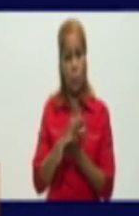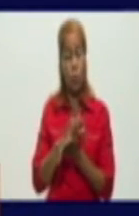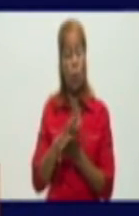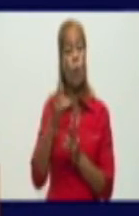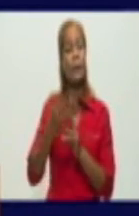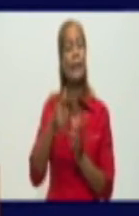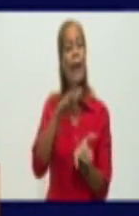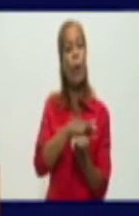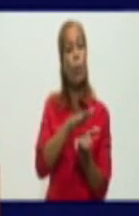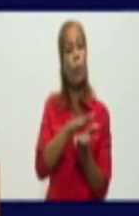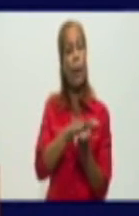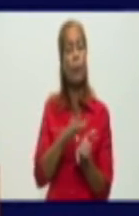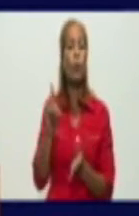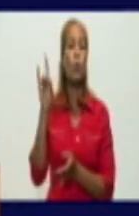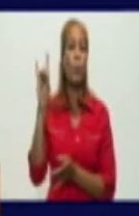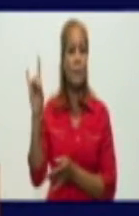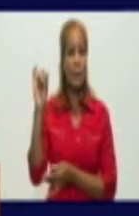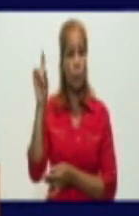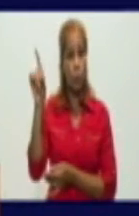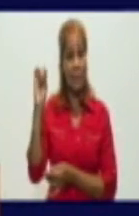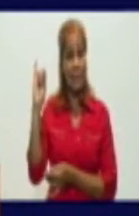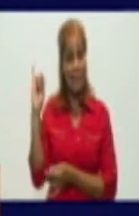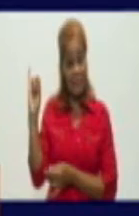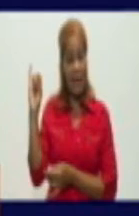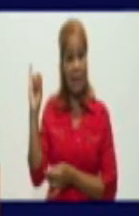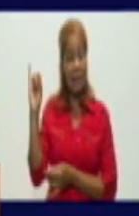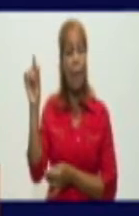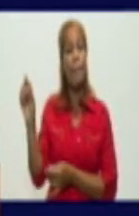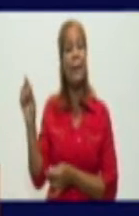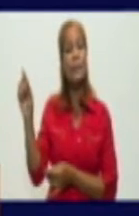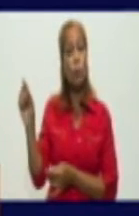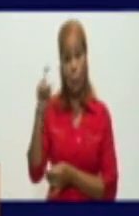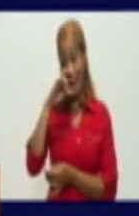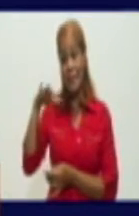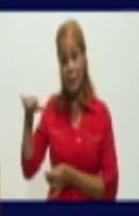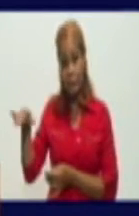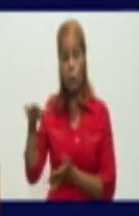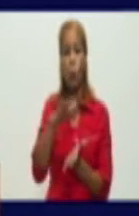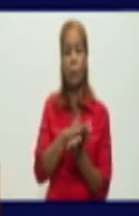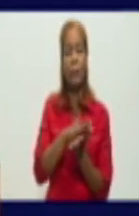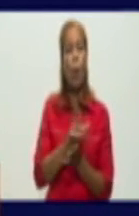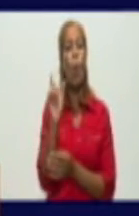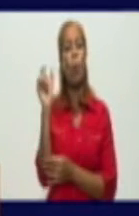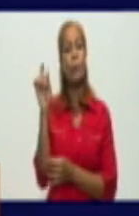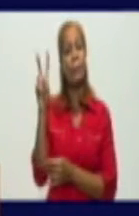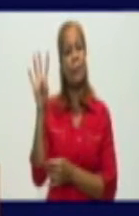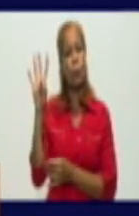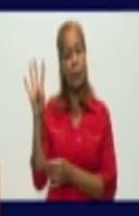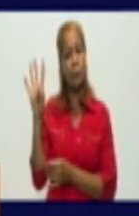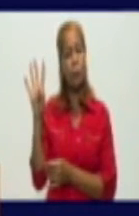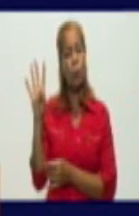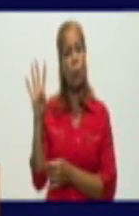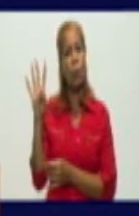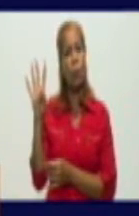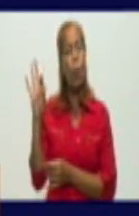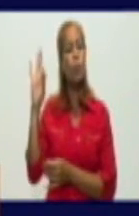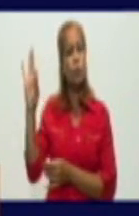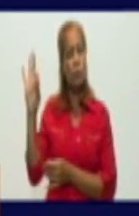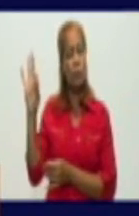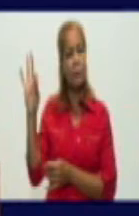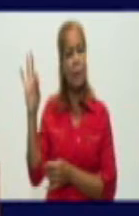acumulamos 916 pacientes con esta condición. Dimos en las últimas 24 horas 452